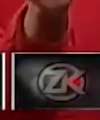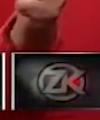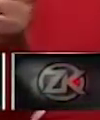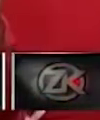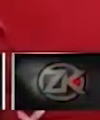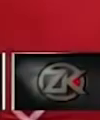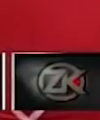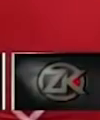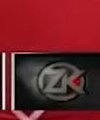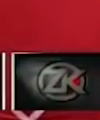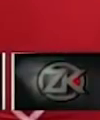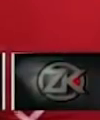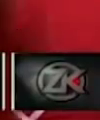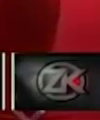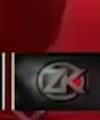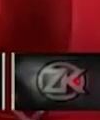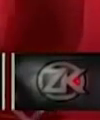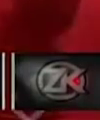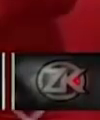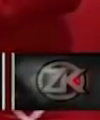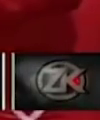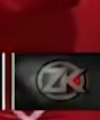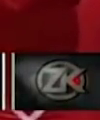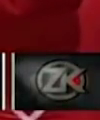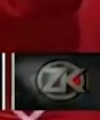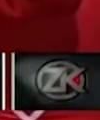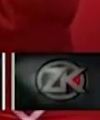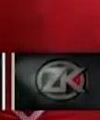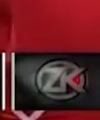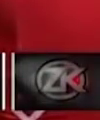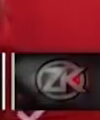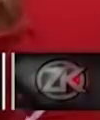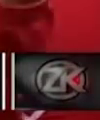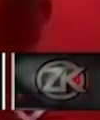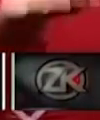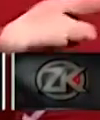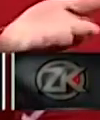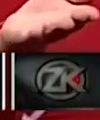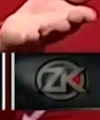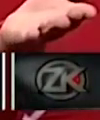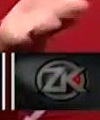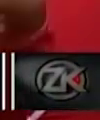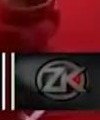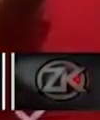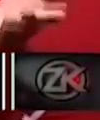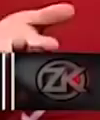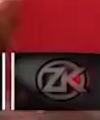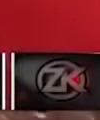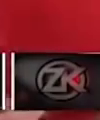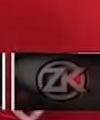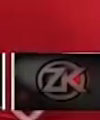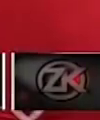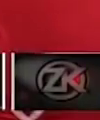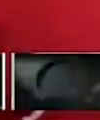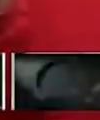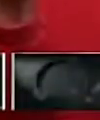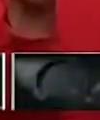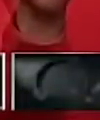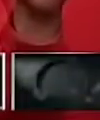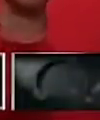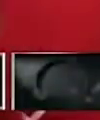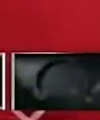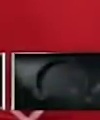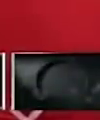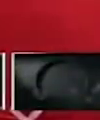paramilitar israelí y una fuerza estadounidense, los asesinamos y lo mostramos ante el mundo. ¿Qué hicieron con Gaddafi? Lo mismo. Hicieron eso. Pero con Gaddafi no